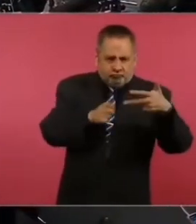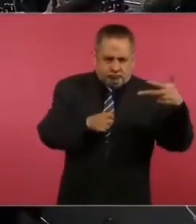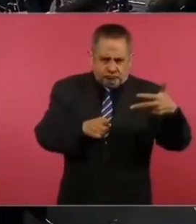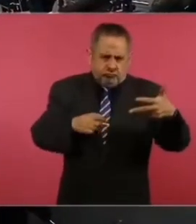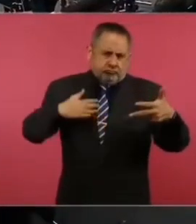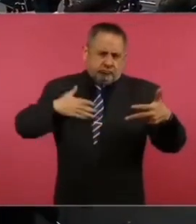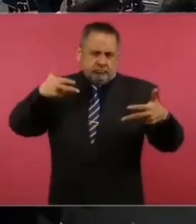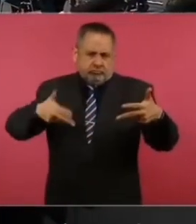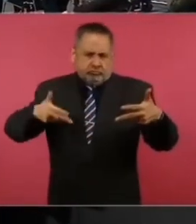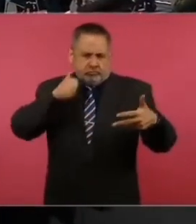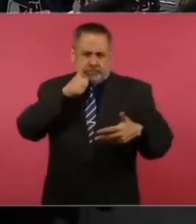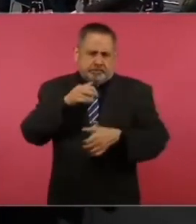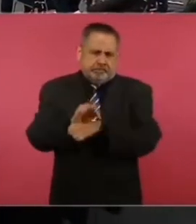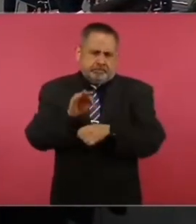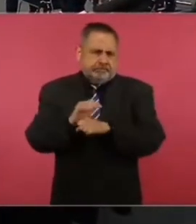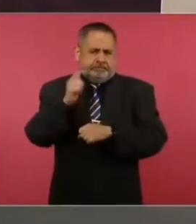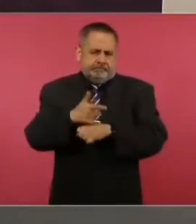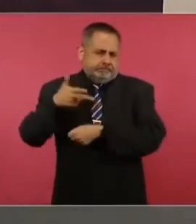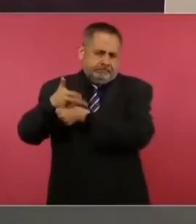Siempre se hace por protección.